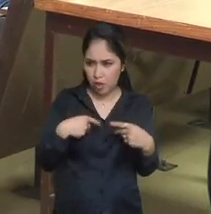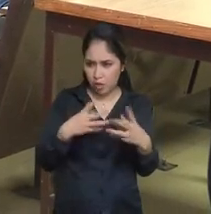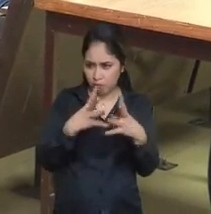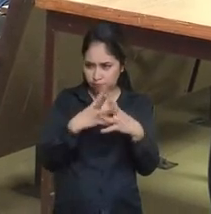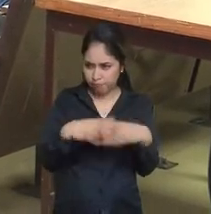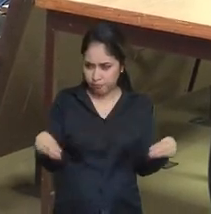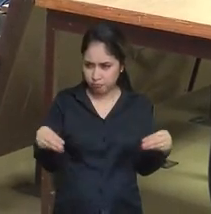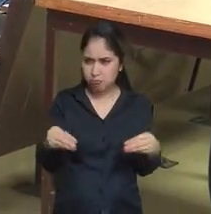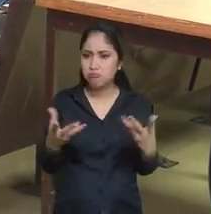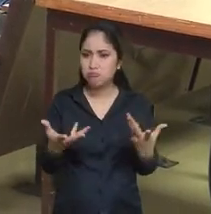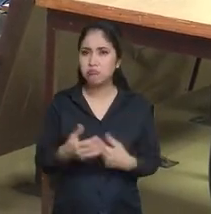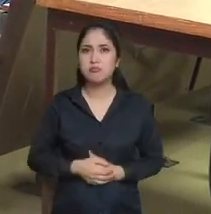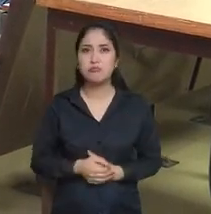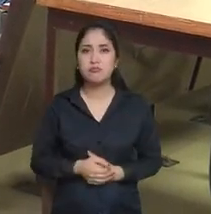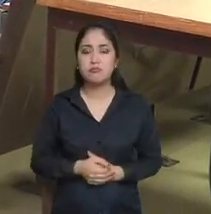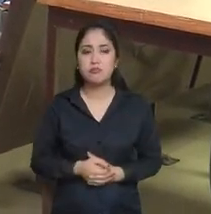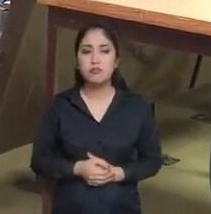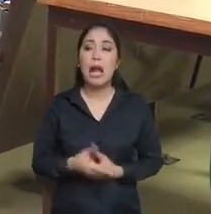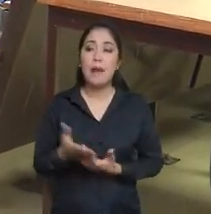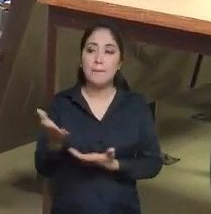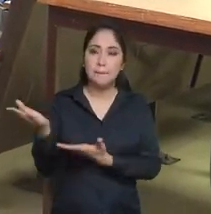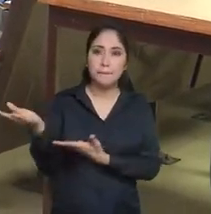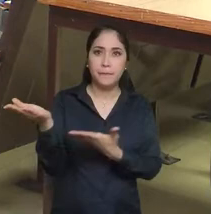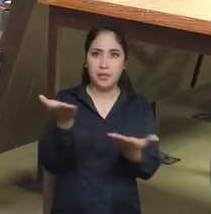dalos, por favor.